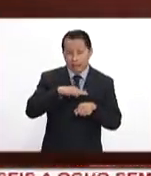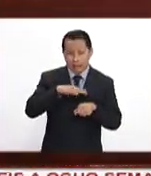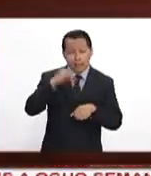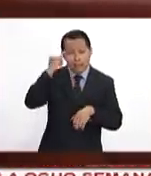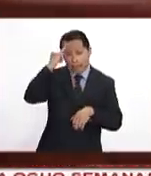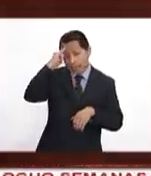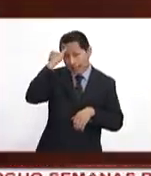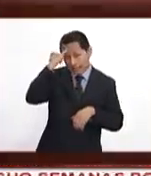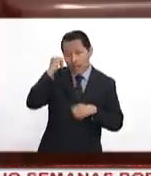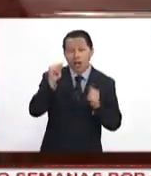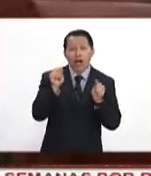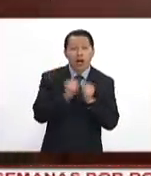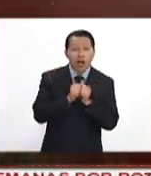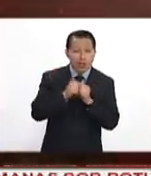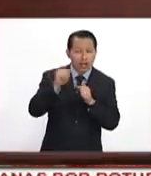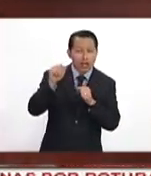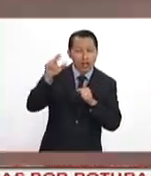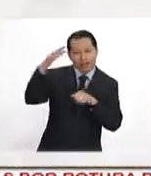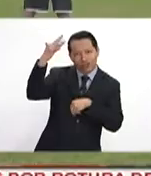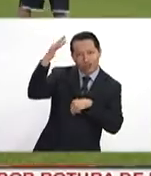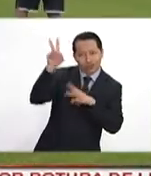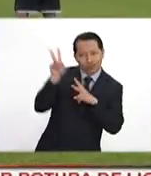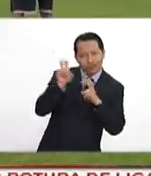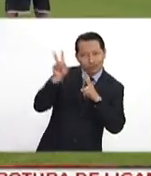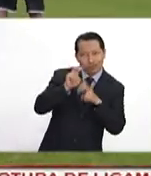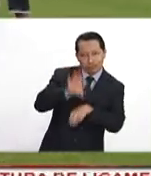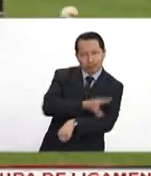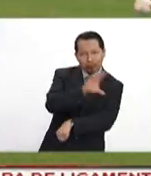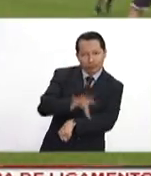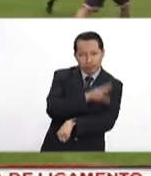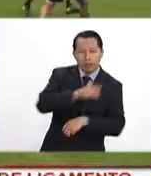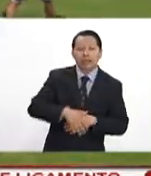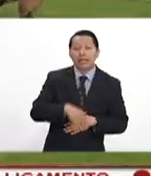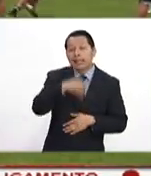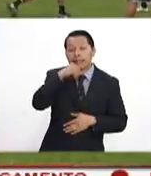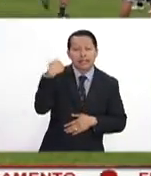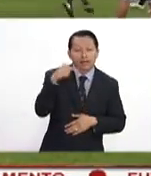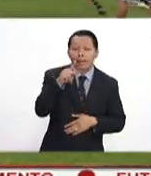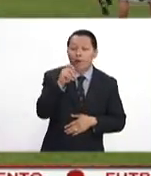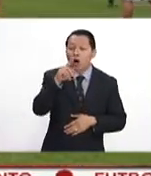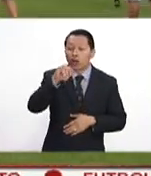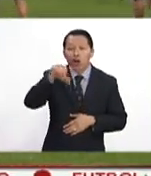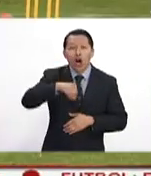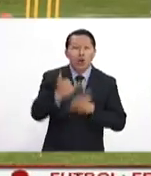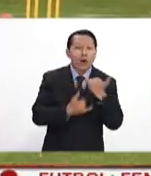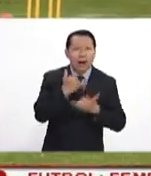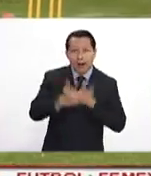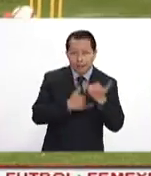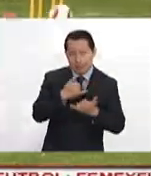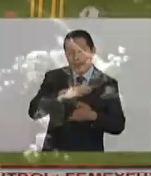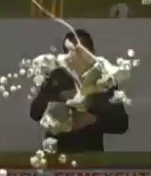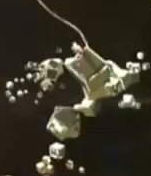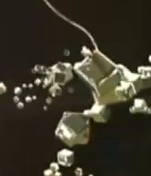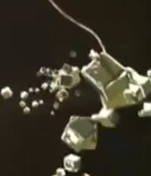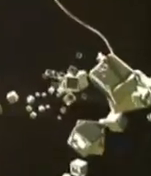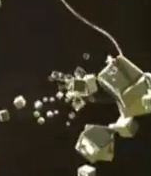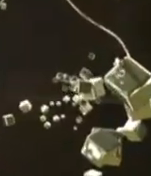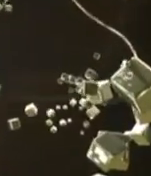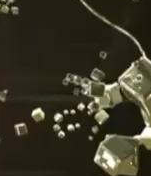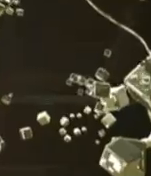India que funciona con celdas solares. Y en los deportes, hoy Chivas y Porto juegan un partido de pretemporada.